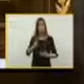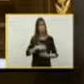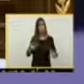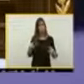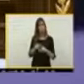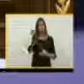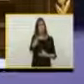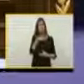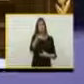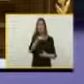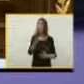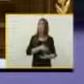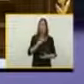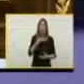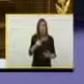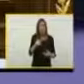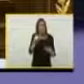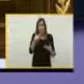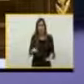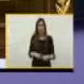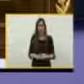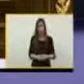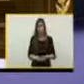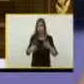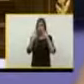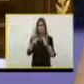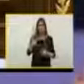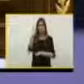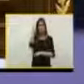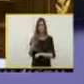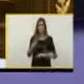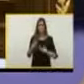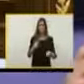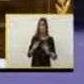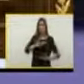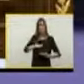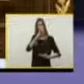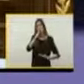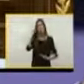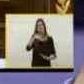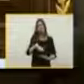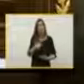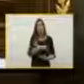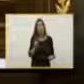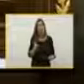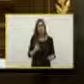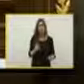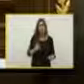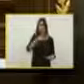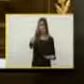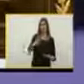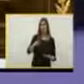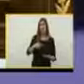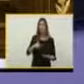no espazo da base social do Partido Socialista, as organizacións agrarias, os sindicatos... Outra cousa é que houvese unha manifestación pedindo... As